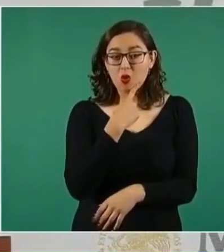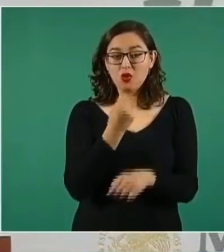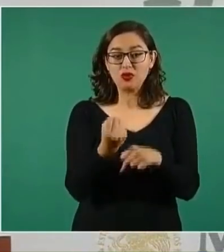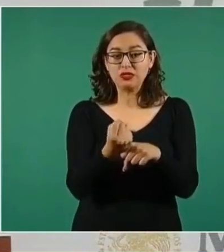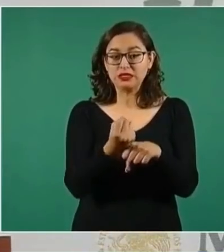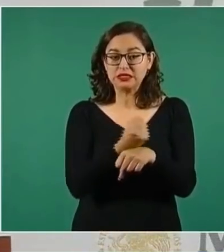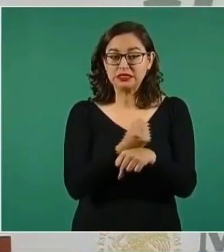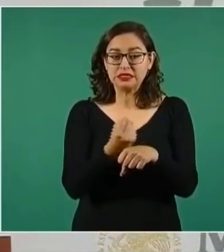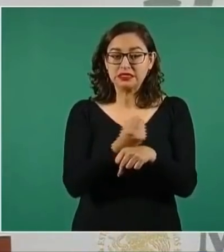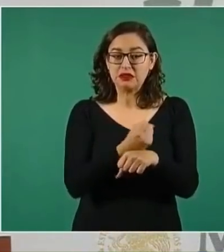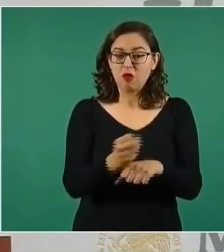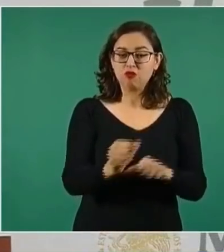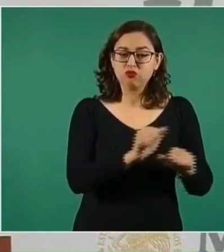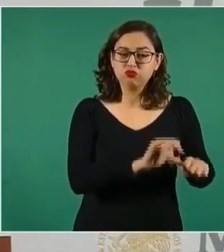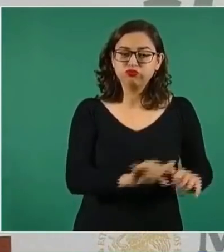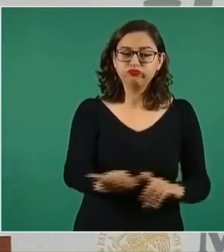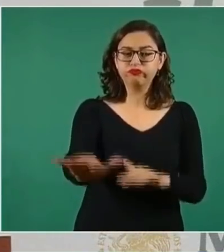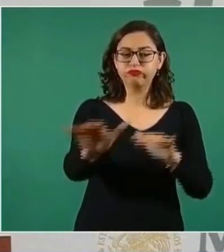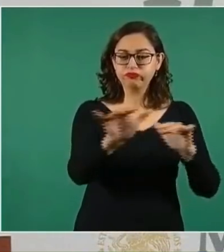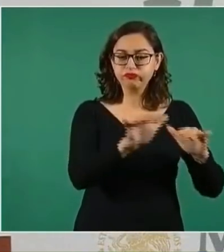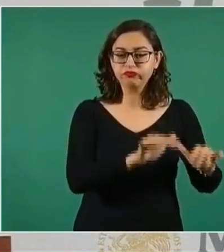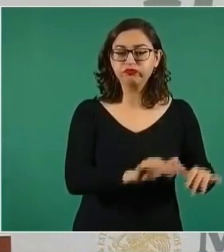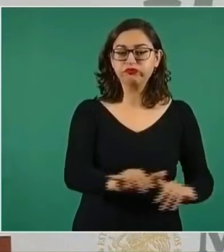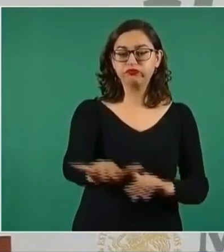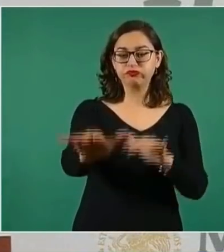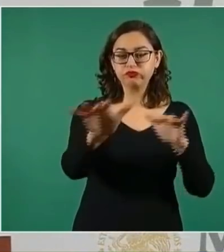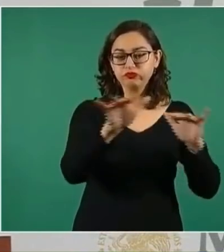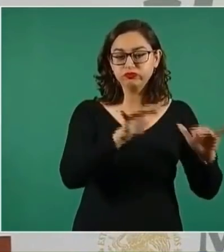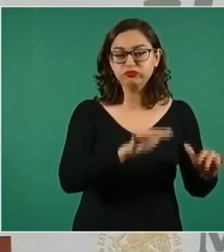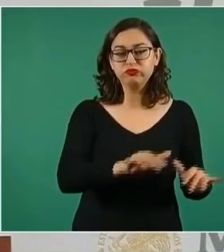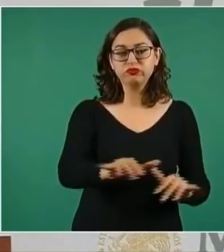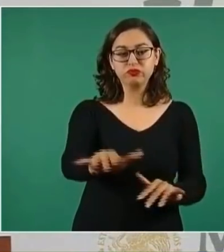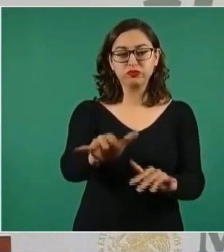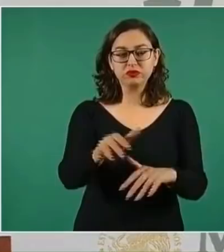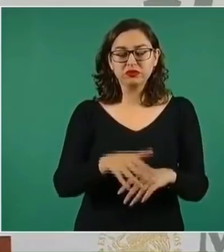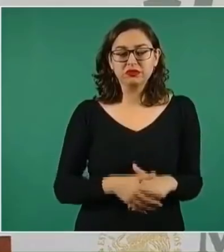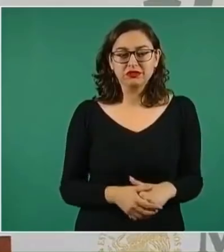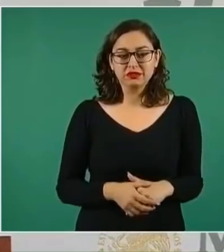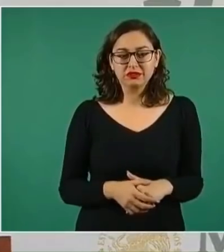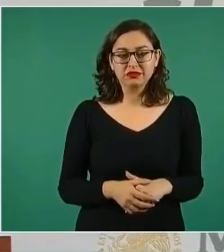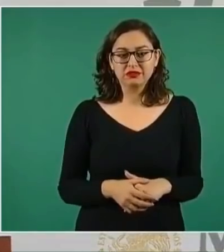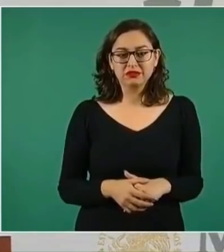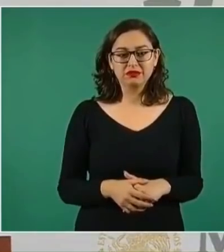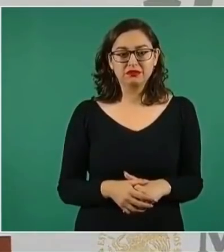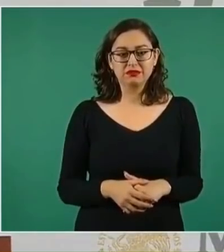fue teñido de sangre. O ese parte